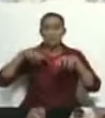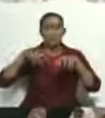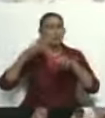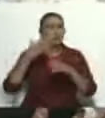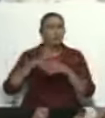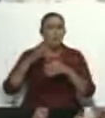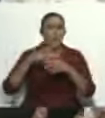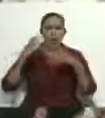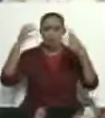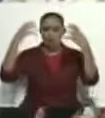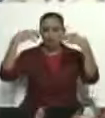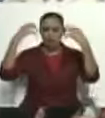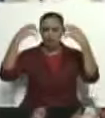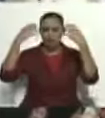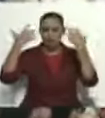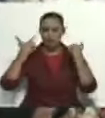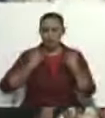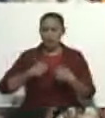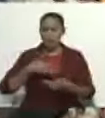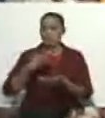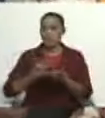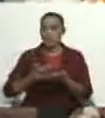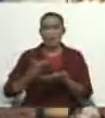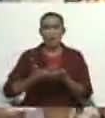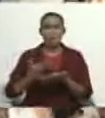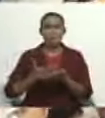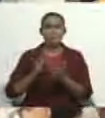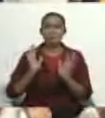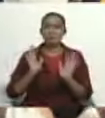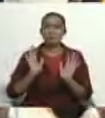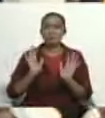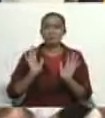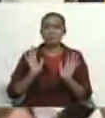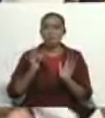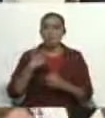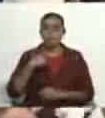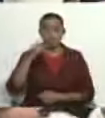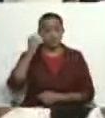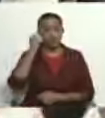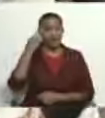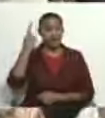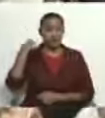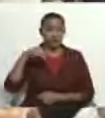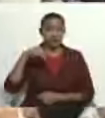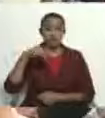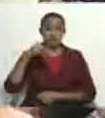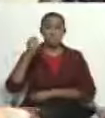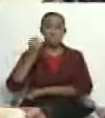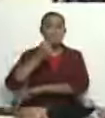mojamos. El chavismo no se para. Yo ayer estaba haciendo el mazo.